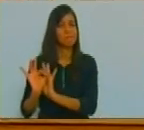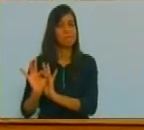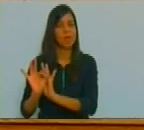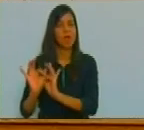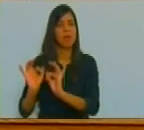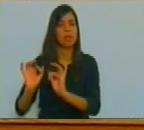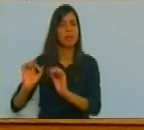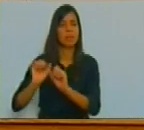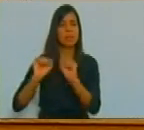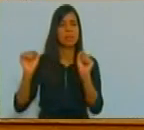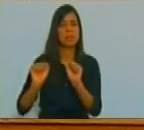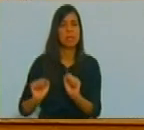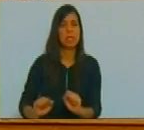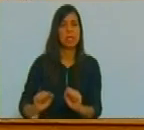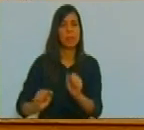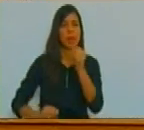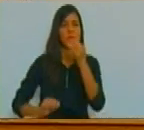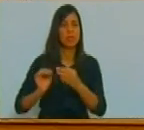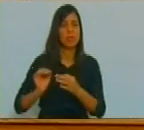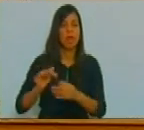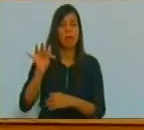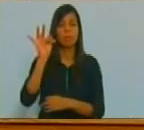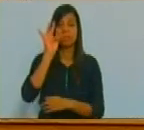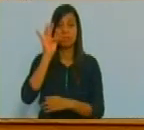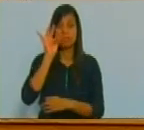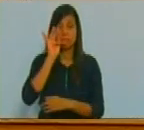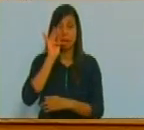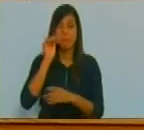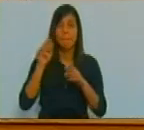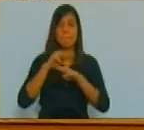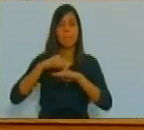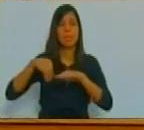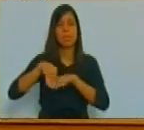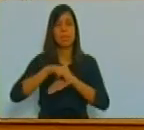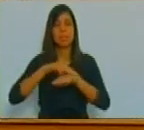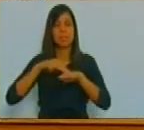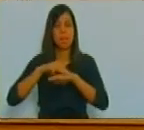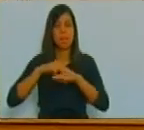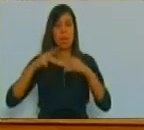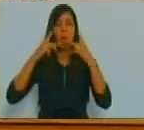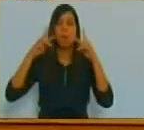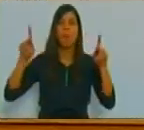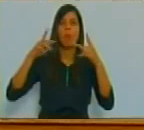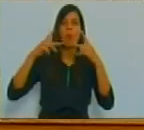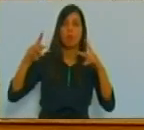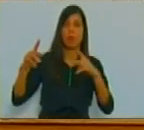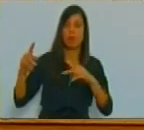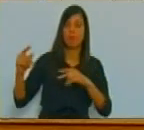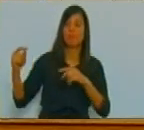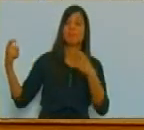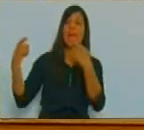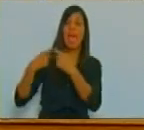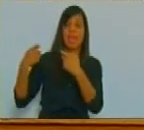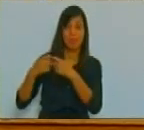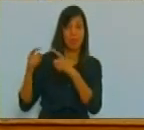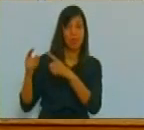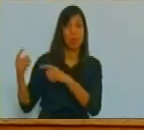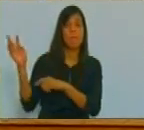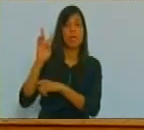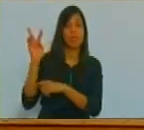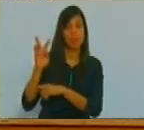penal y era el ministerio público todo lo que yo estoy diciendo lo han dicho los compañeros